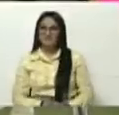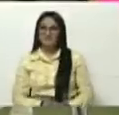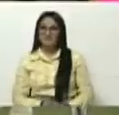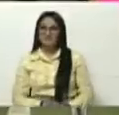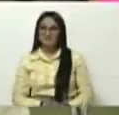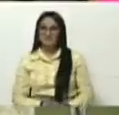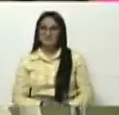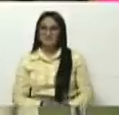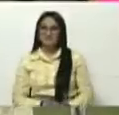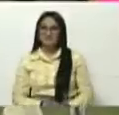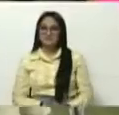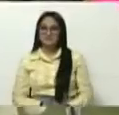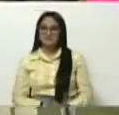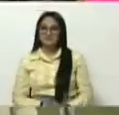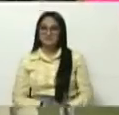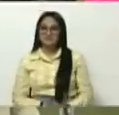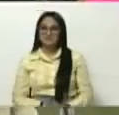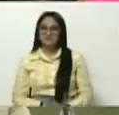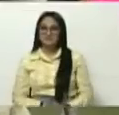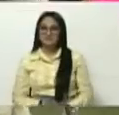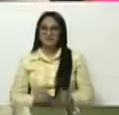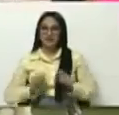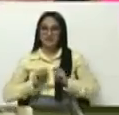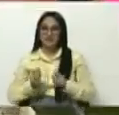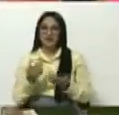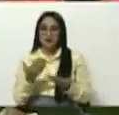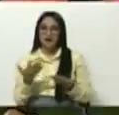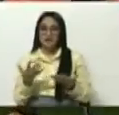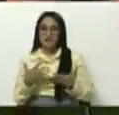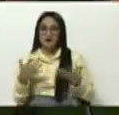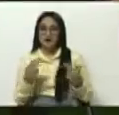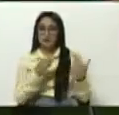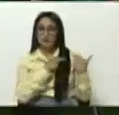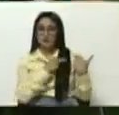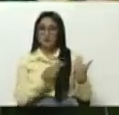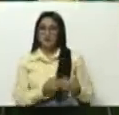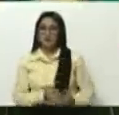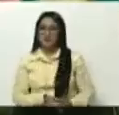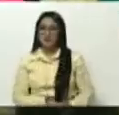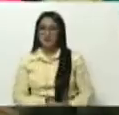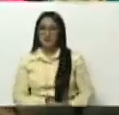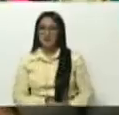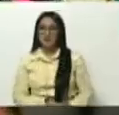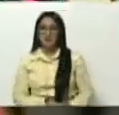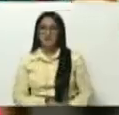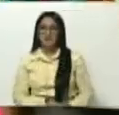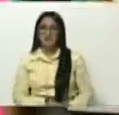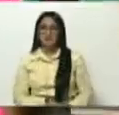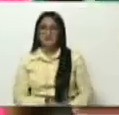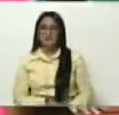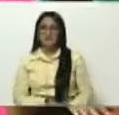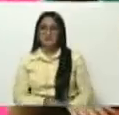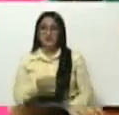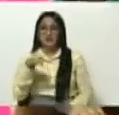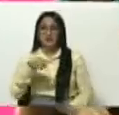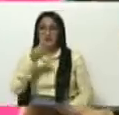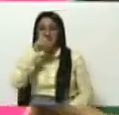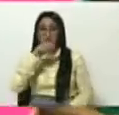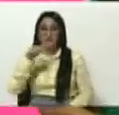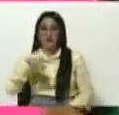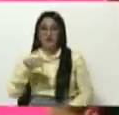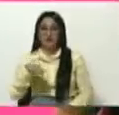Y de la entrega de una gran responsabilidad a ustedes. ¿Ese acto fue en qué año?